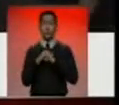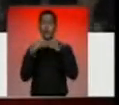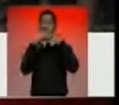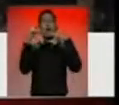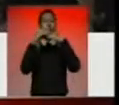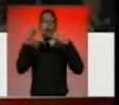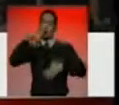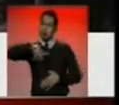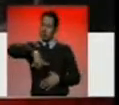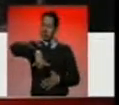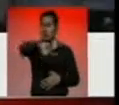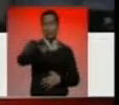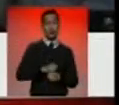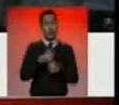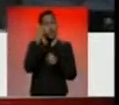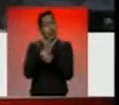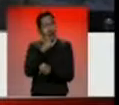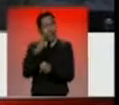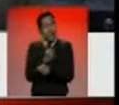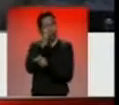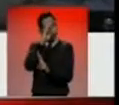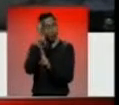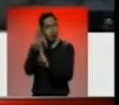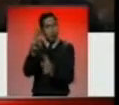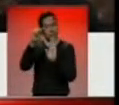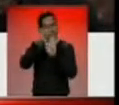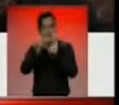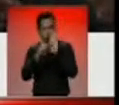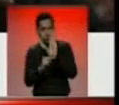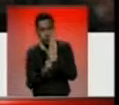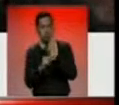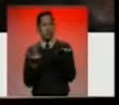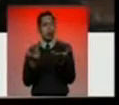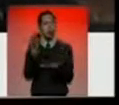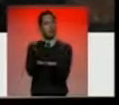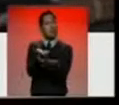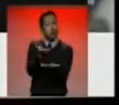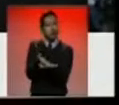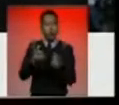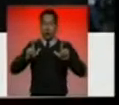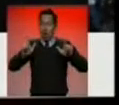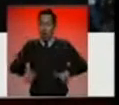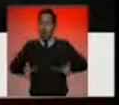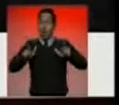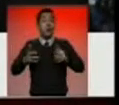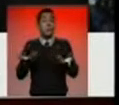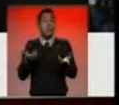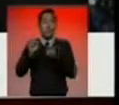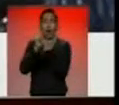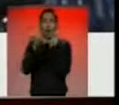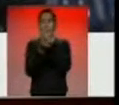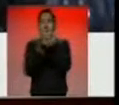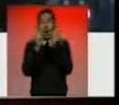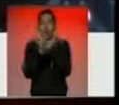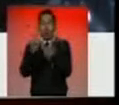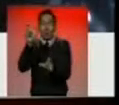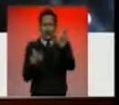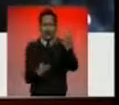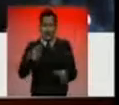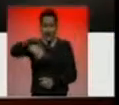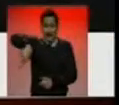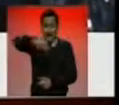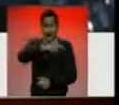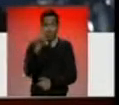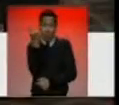y generar empleo con respeto a la normativa laboral, fueron las propuestas de Lenín Moreno durante un encuentro con inversionistas